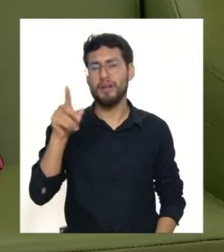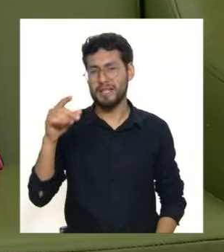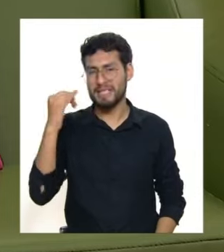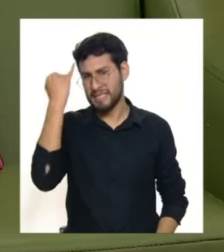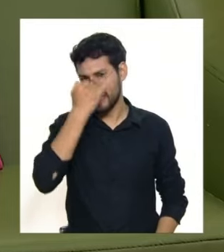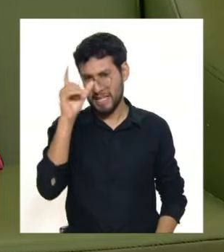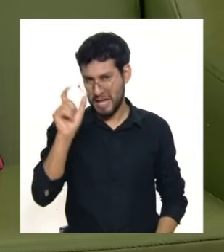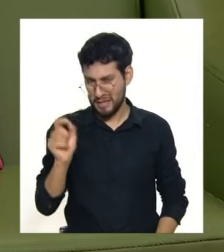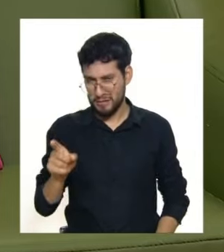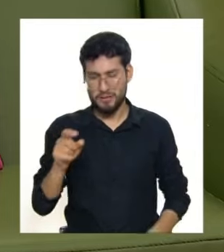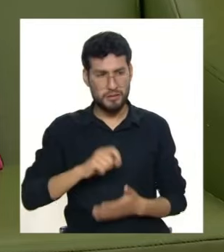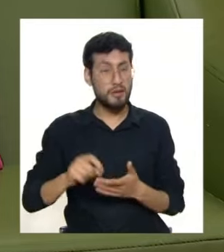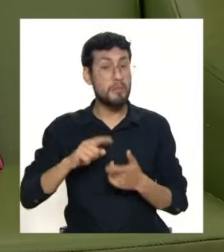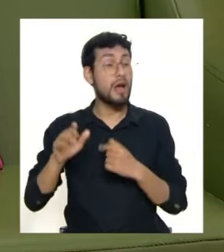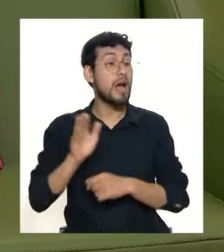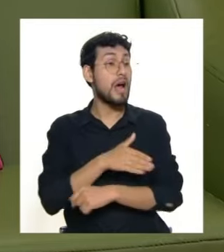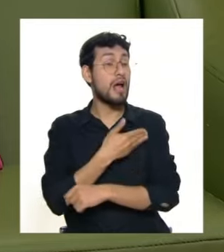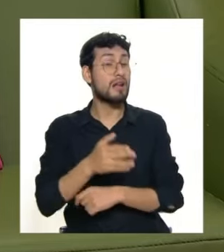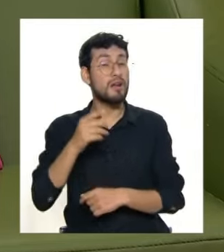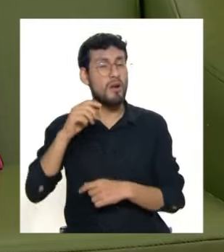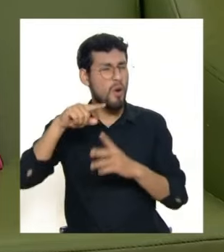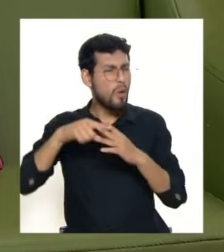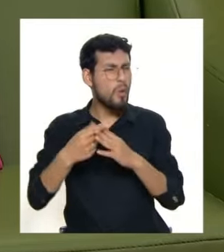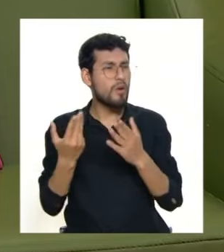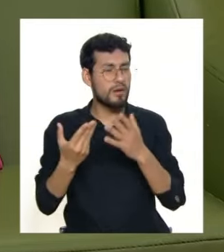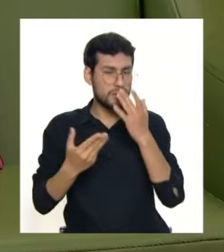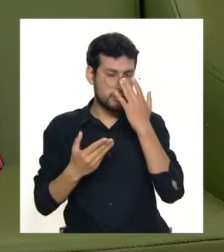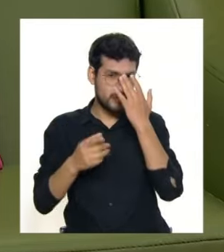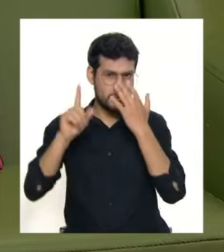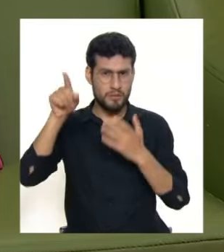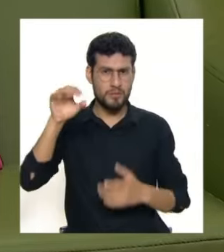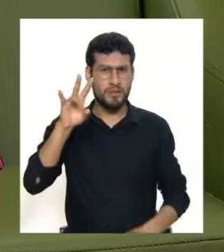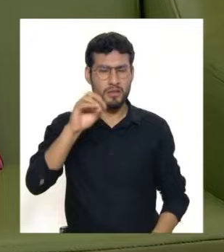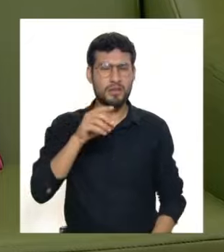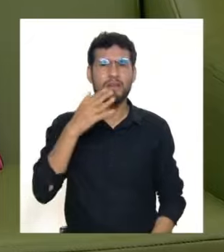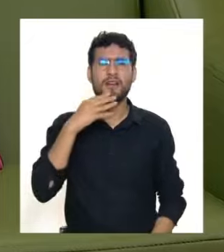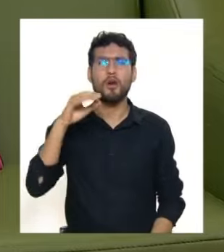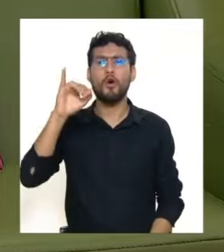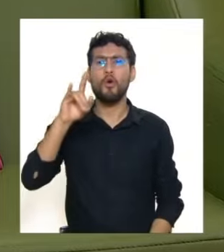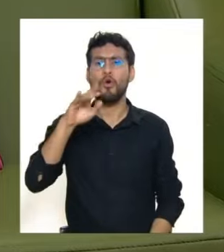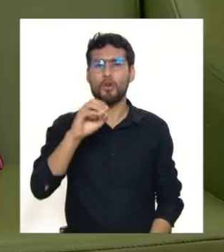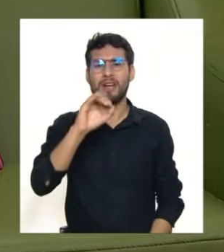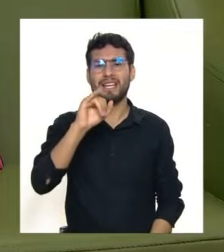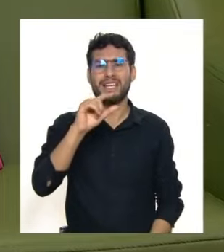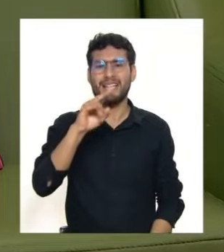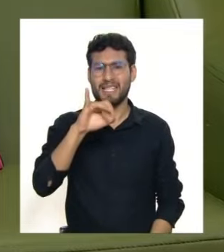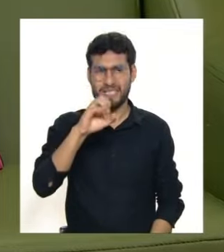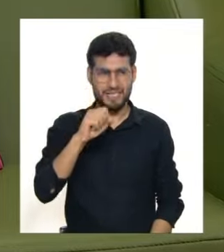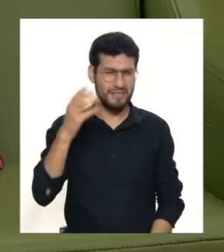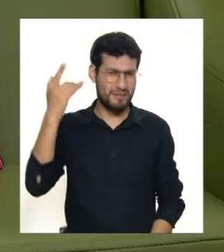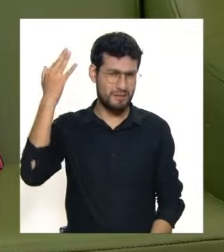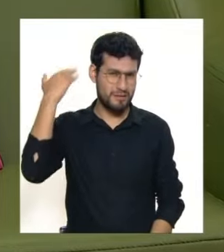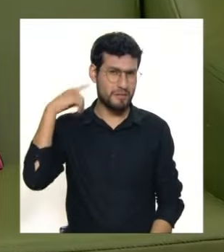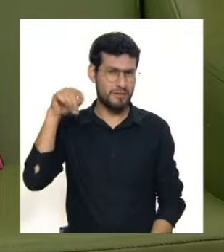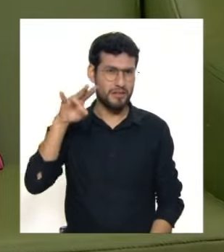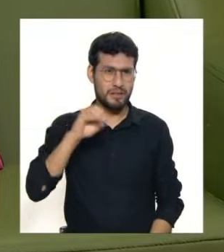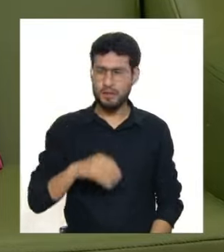Uh-huh. Pero esta canción original es en los 70 de Julio Iglesias. ¡Claro! En los 70,